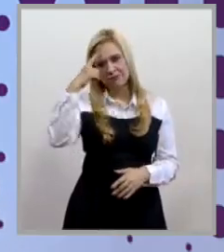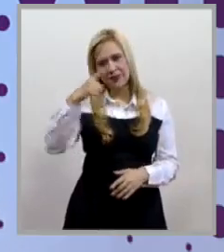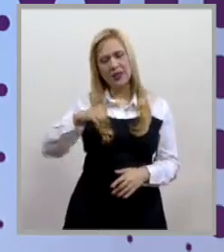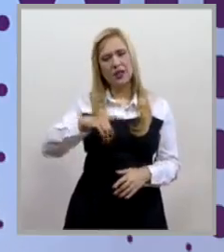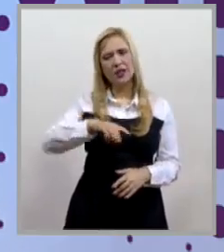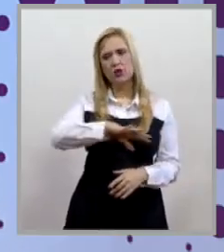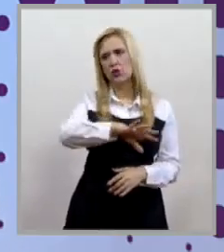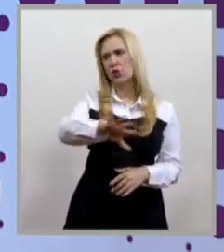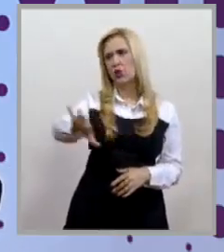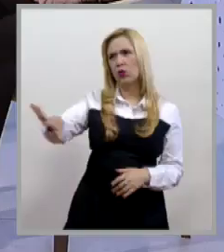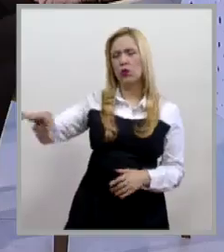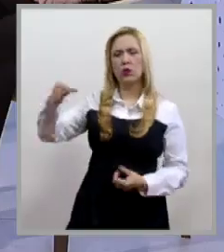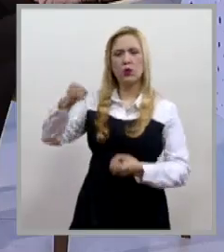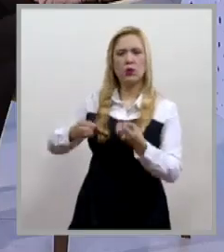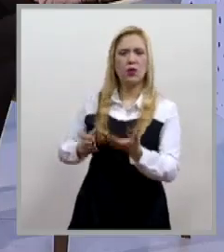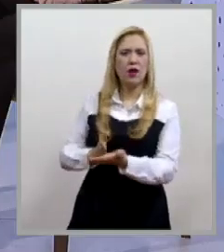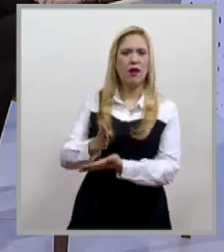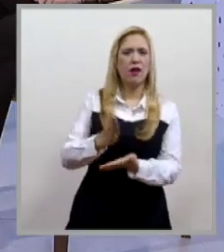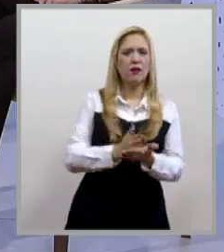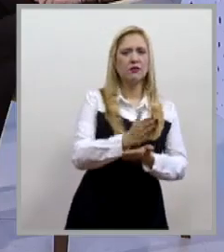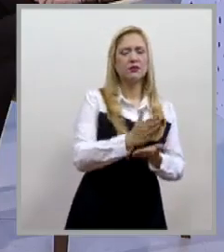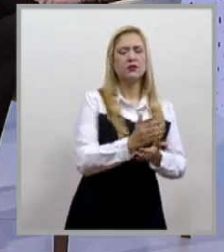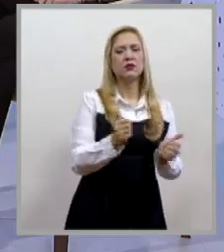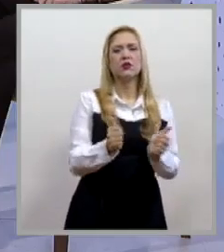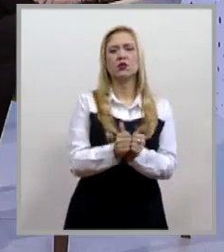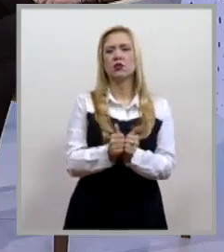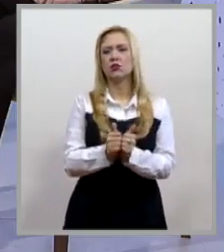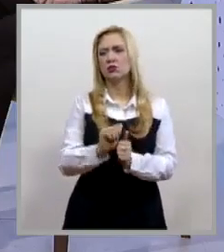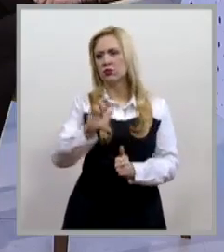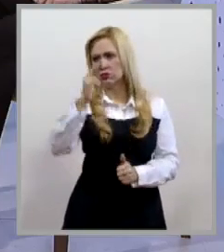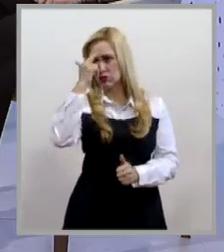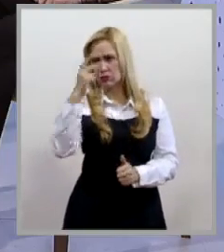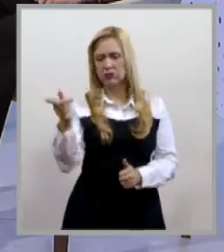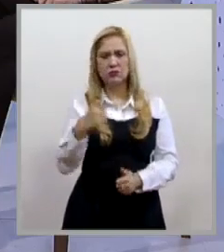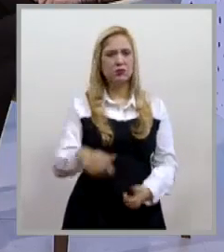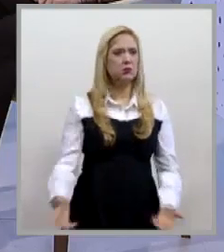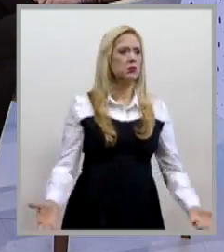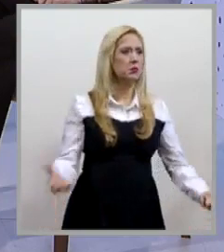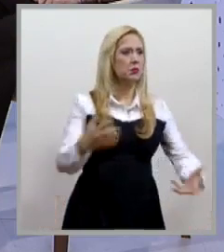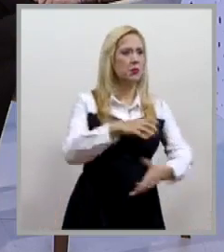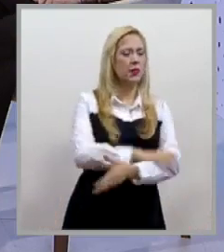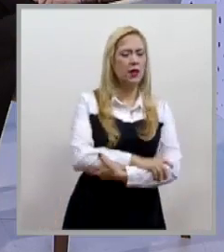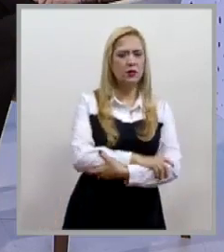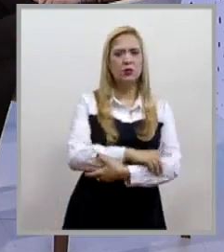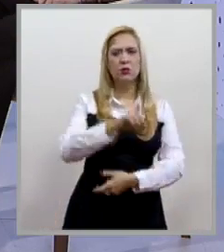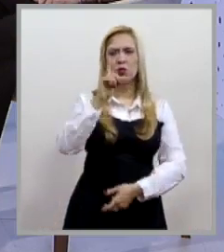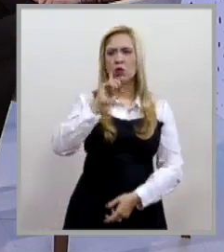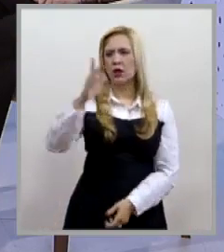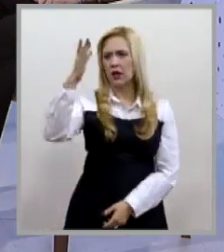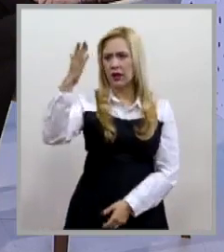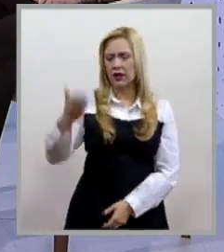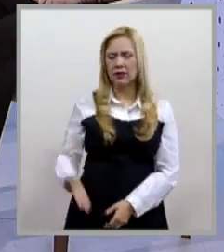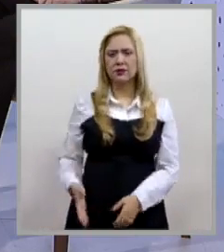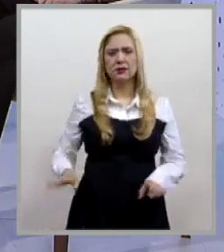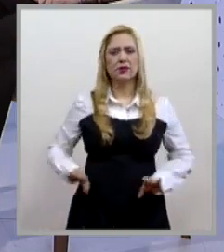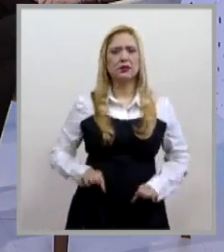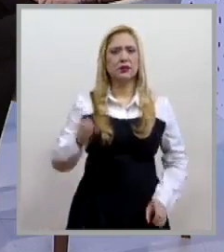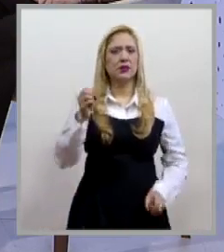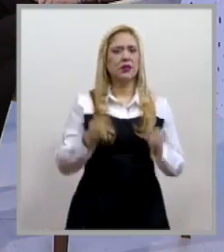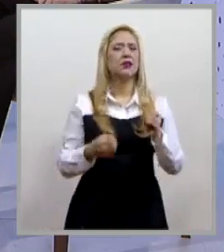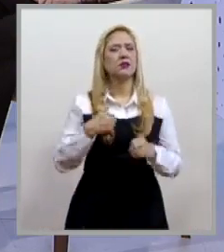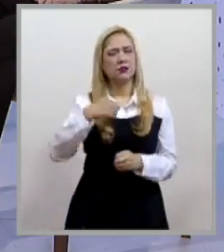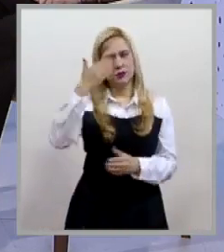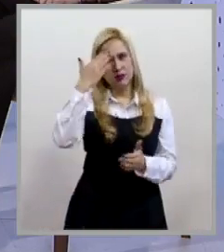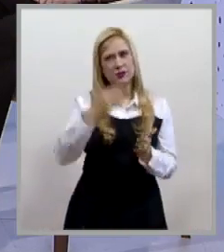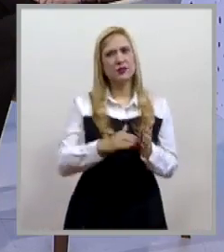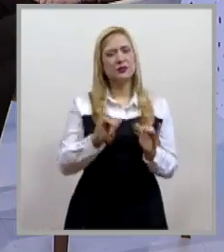los tribunales del país a partir de un pacto nacional por la justicia de género y que sabemos que va a dar los resultados